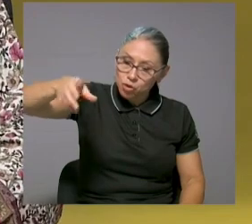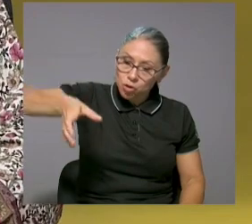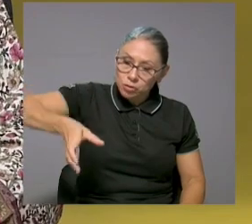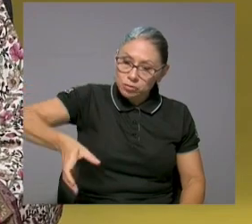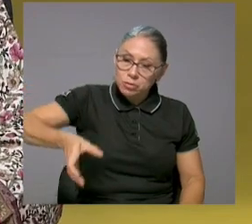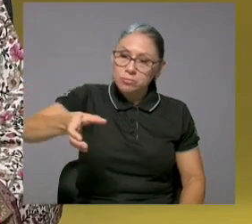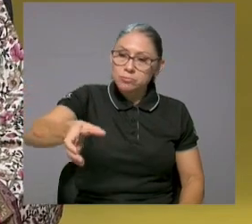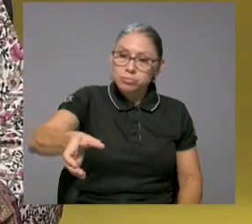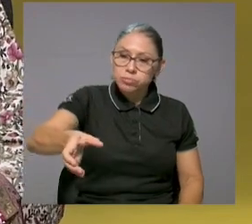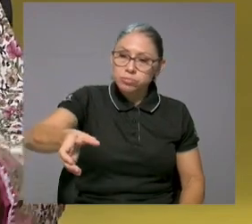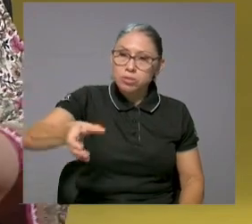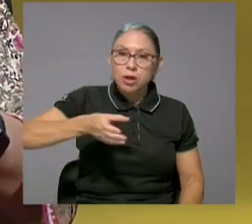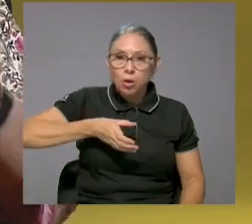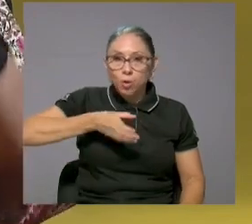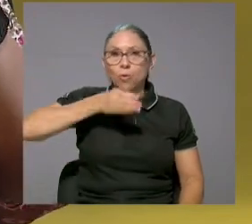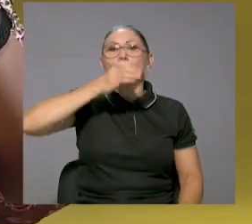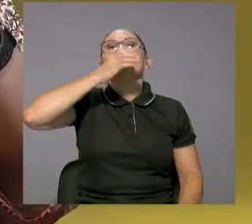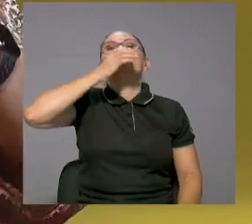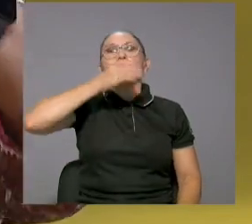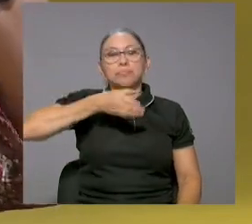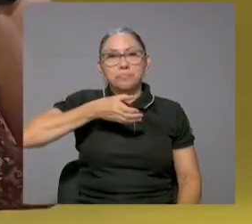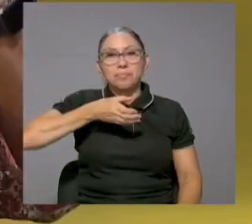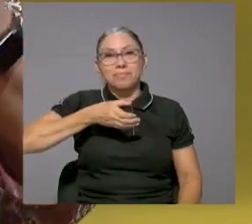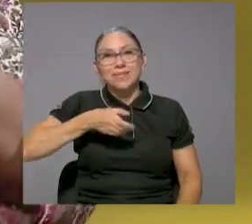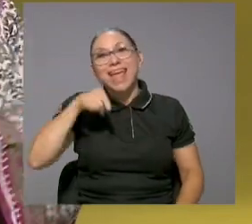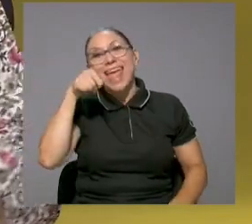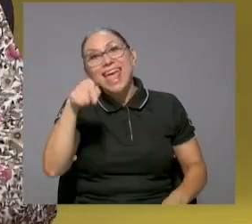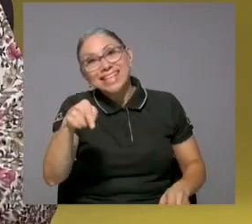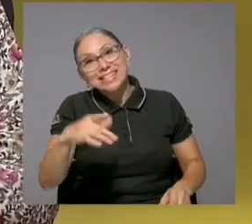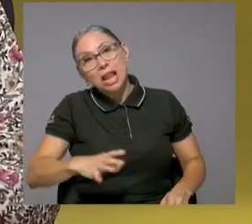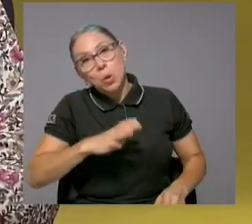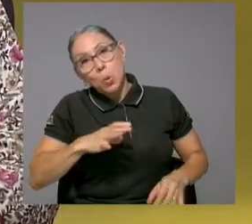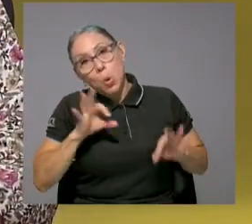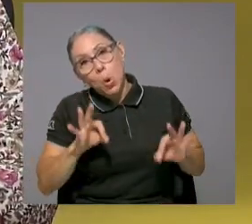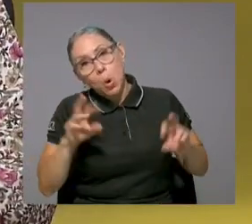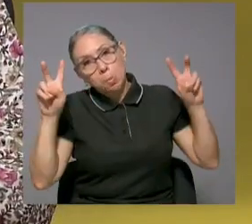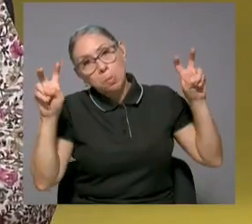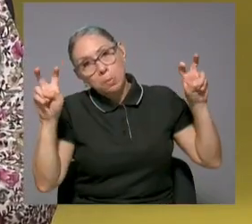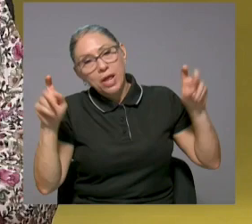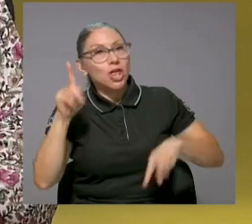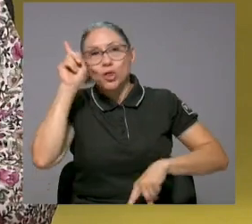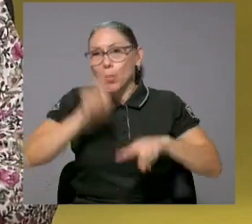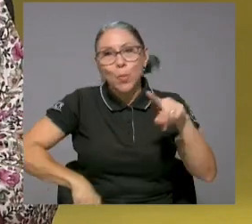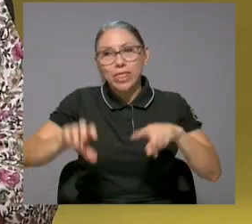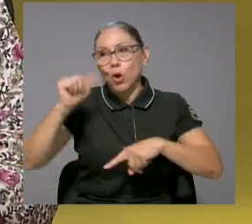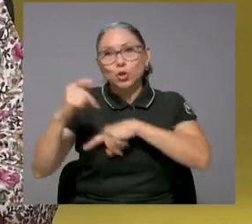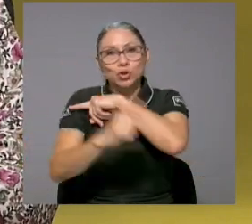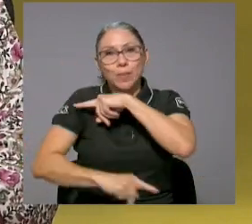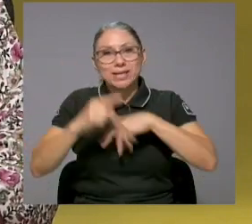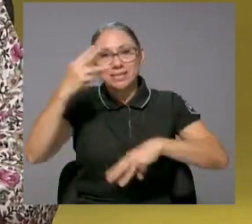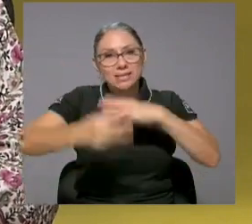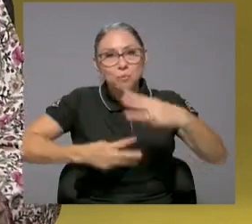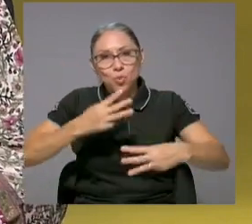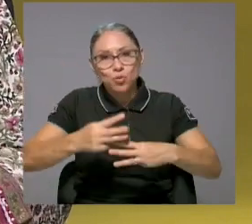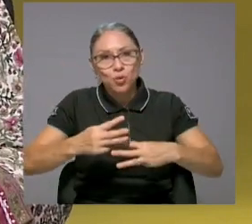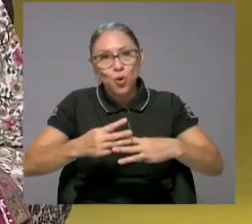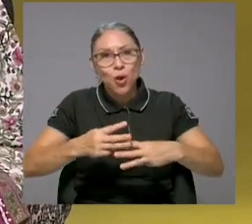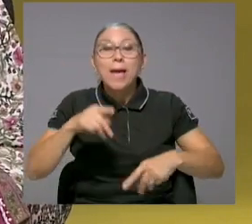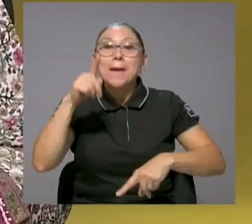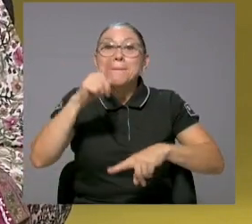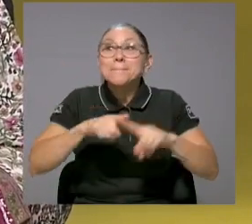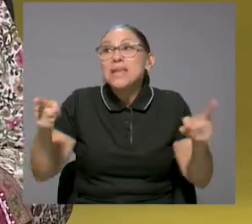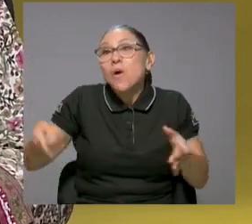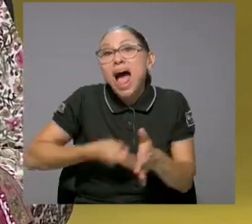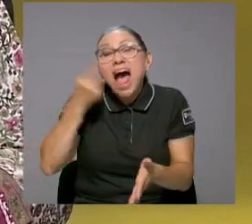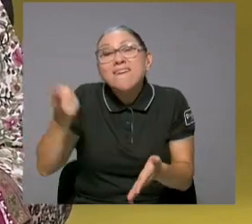ahí, cosa que no se pueden dar ese lujo, entre comillas, en otros lugares del mundo. Y bueno, resulta que a veces ha habido alguna fuga,